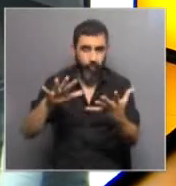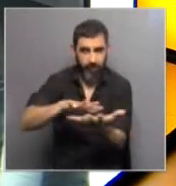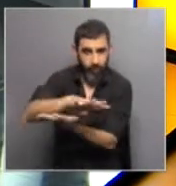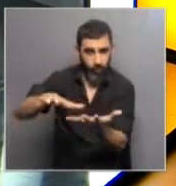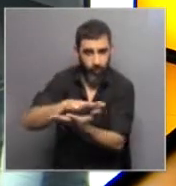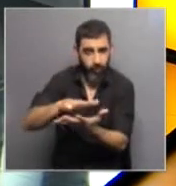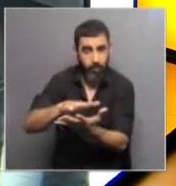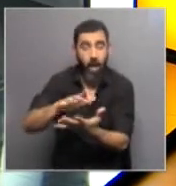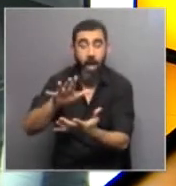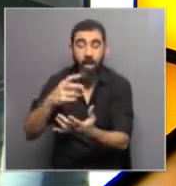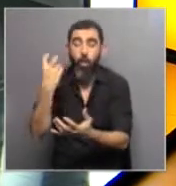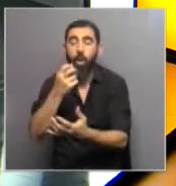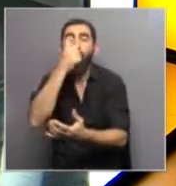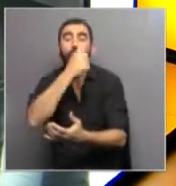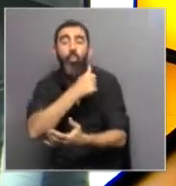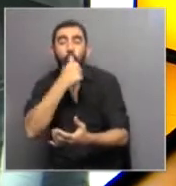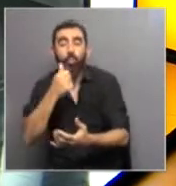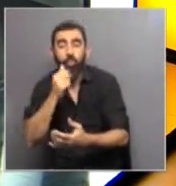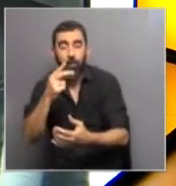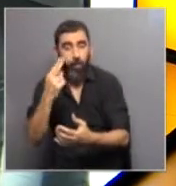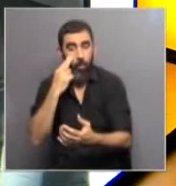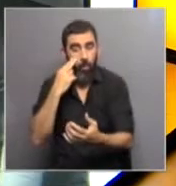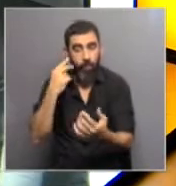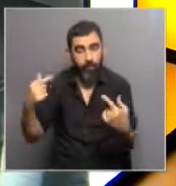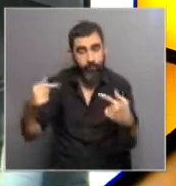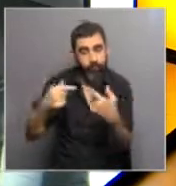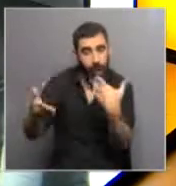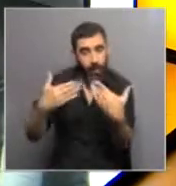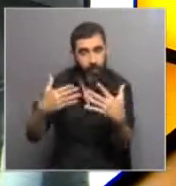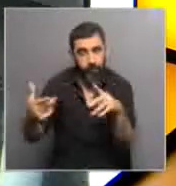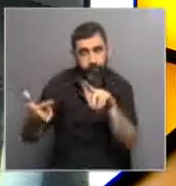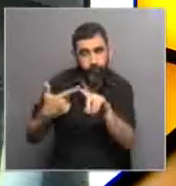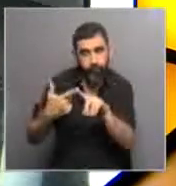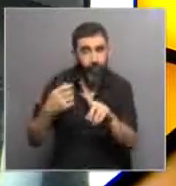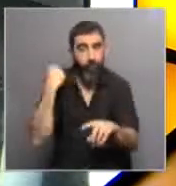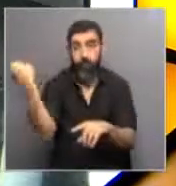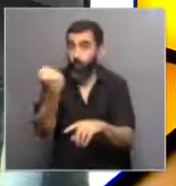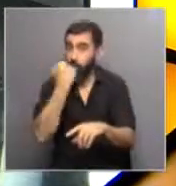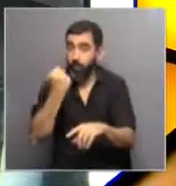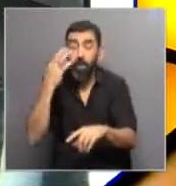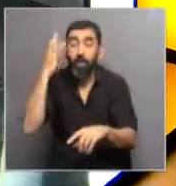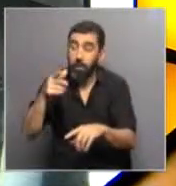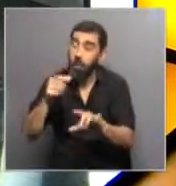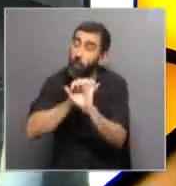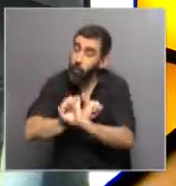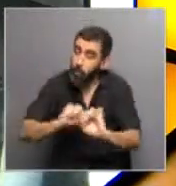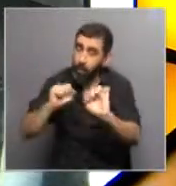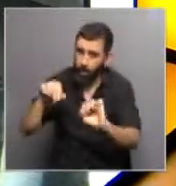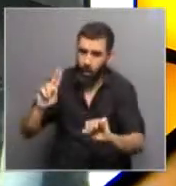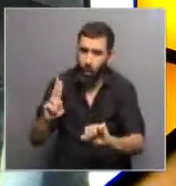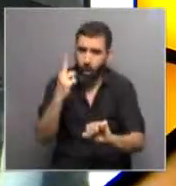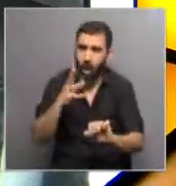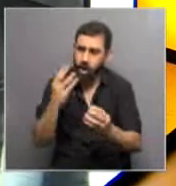los solucionadores y los problematizadores, nos parece que es fundamental y creemos que hay un potencial enorme en Uruguay. Hay